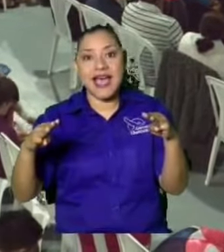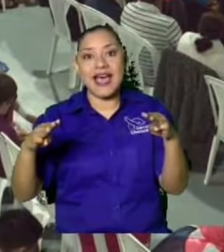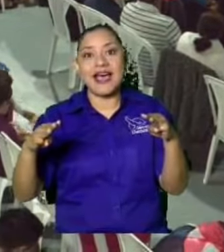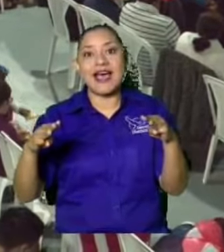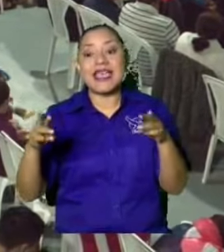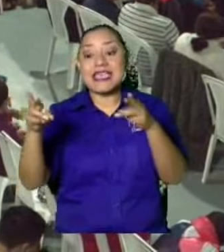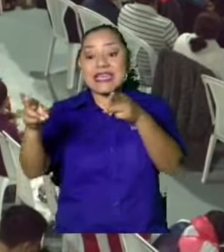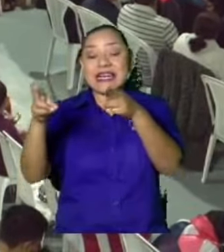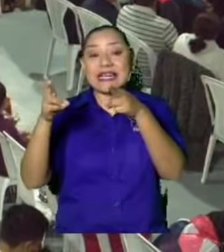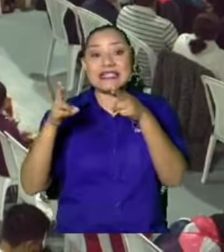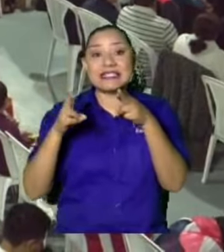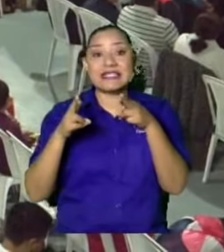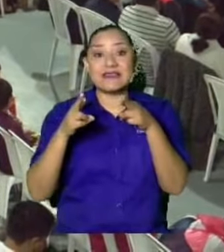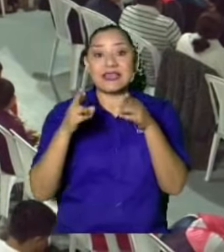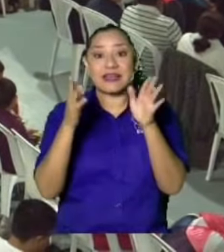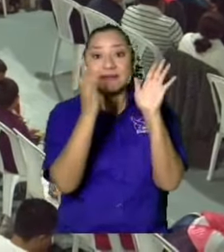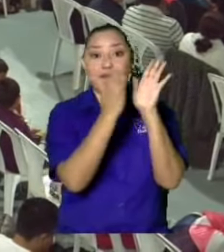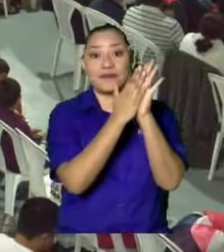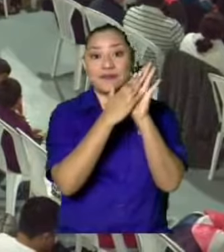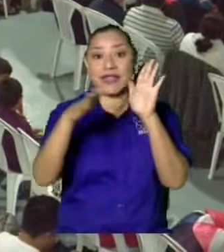recibir las tablas.